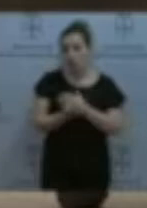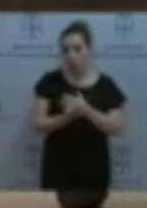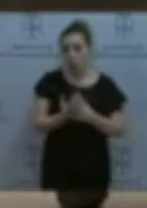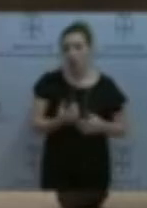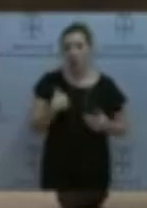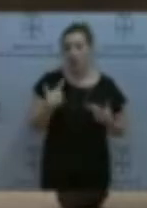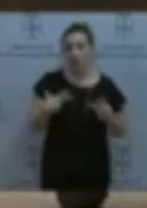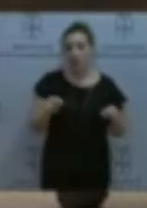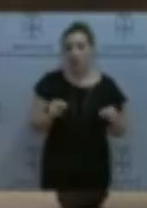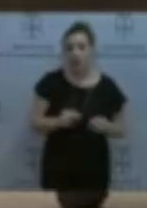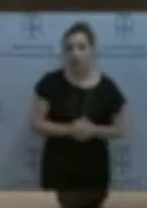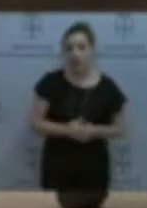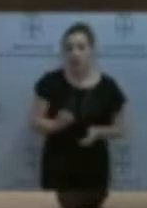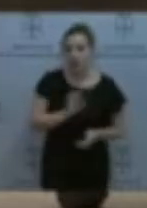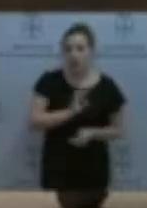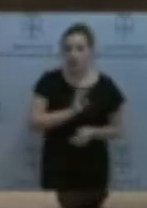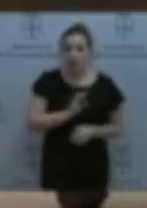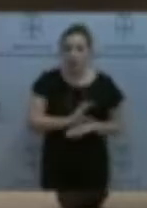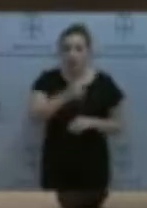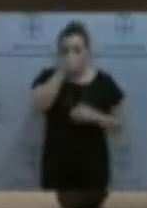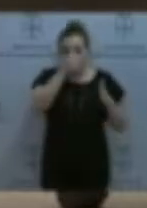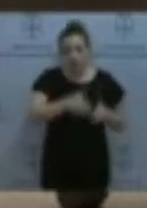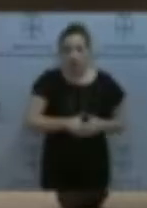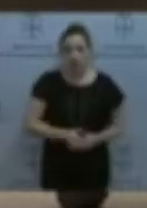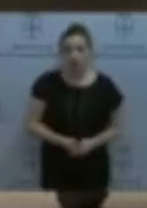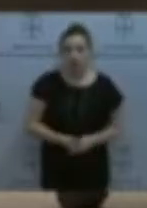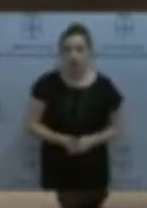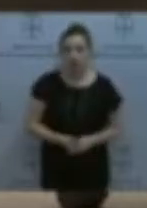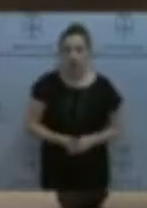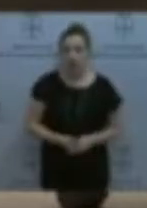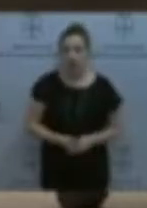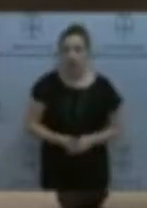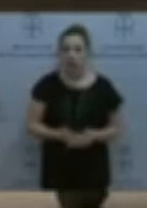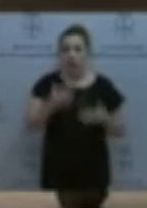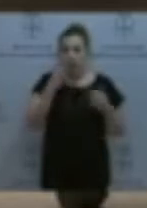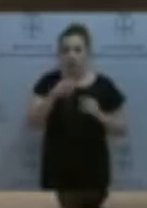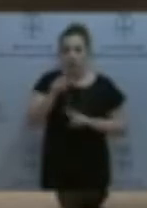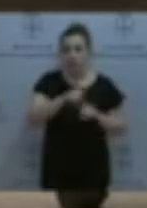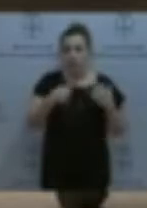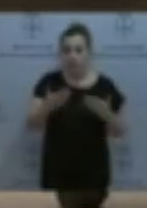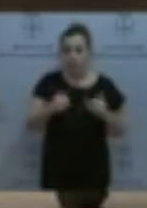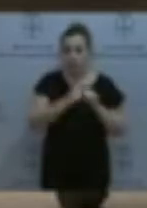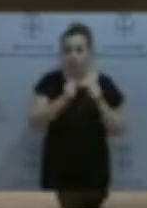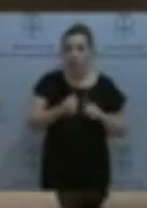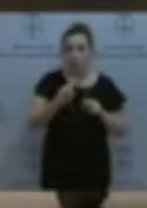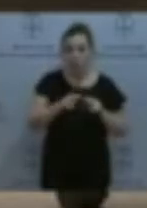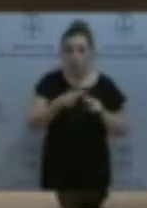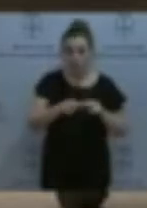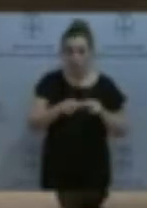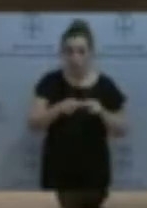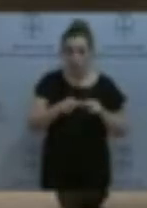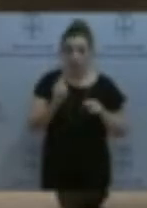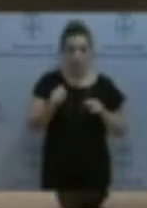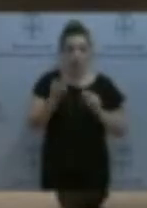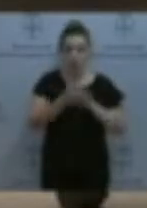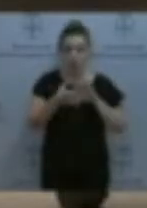consejero. De fondo hay un problema, que es la obsolescencia del modelo político que sostenía todo esto. Construir en torno a cifras fetiche,